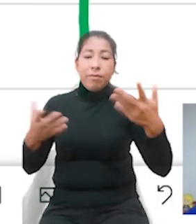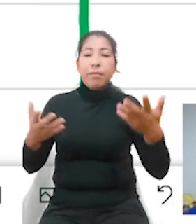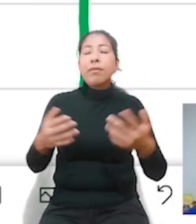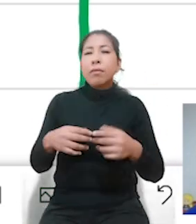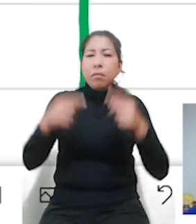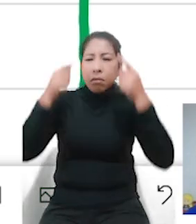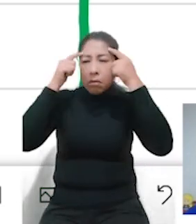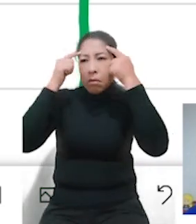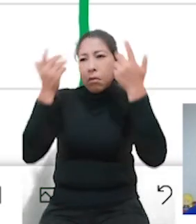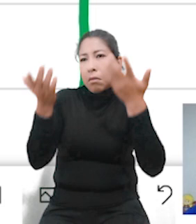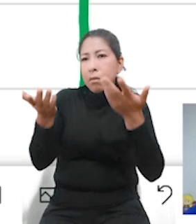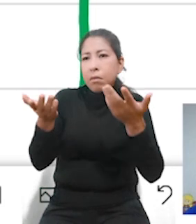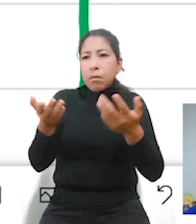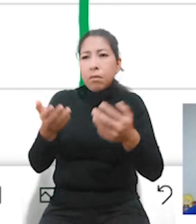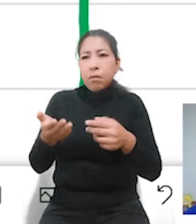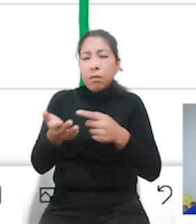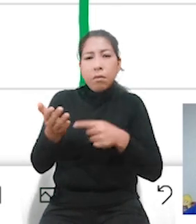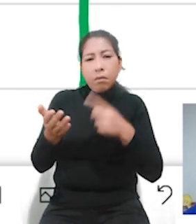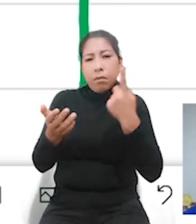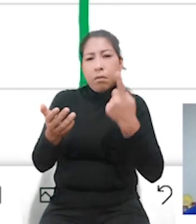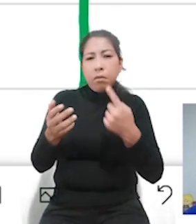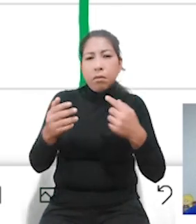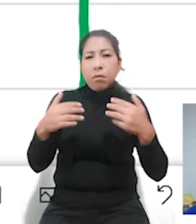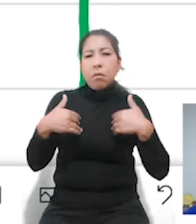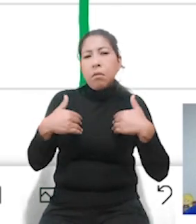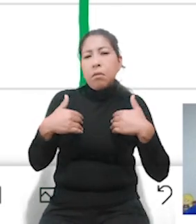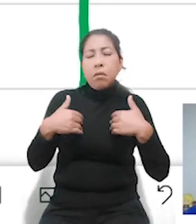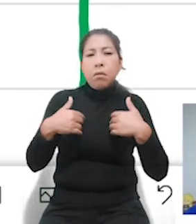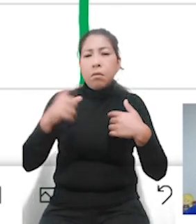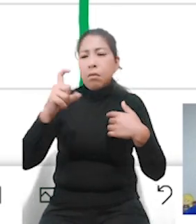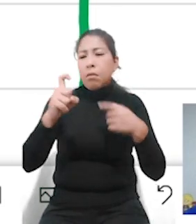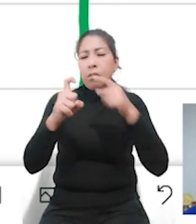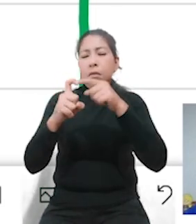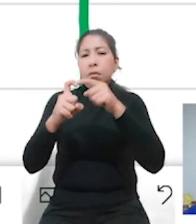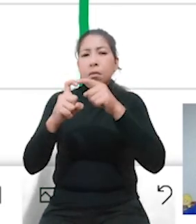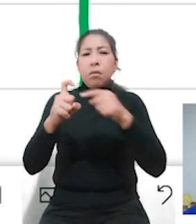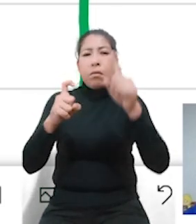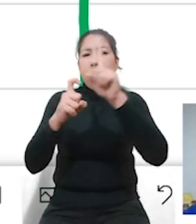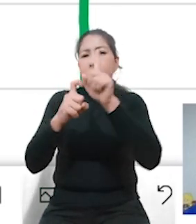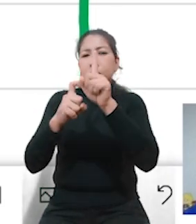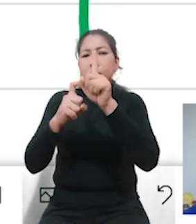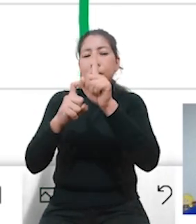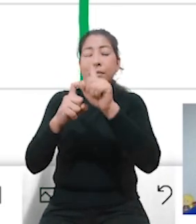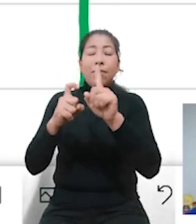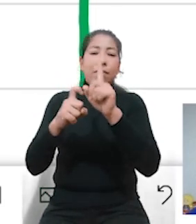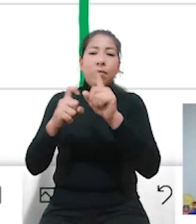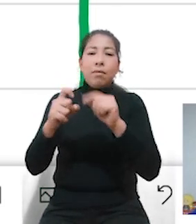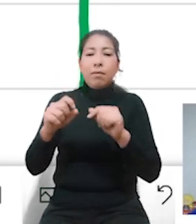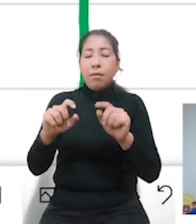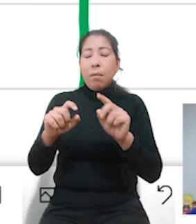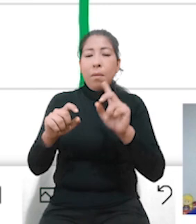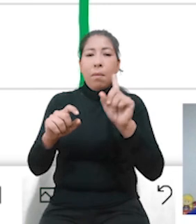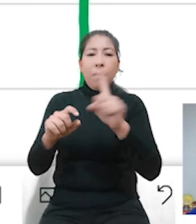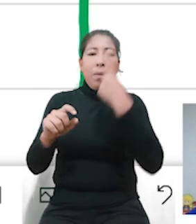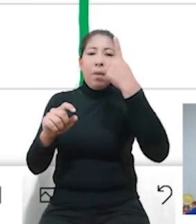1. Analizamos qué tipo de ecuación hemos obtenido y vemos que el término que tiene variable, la x, está elevada a la unidad, por tanto